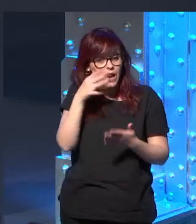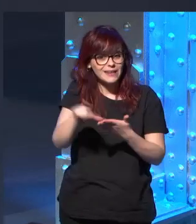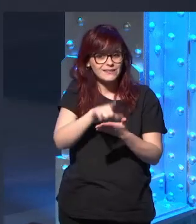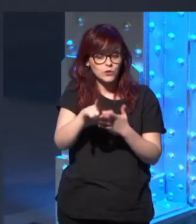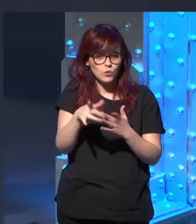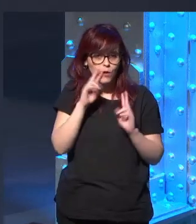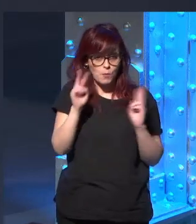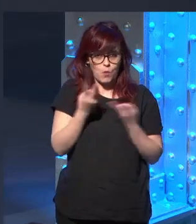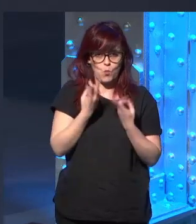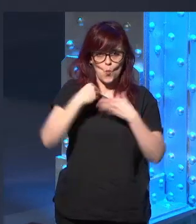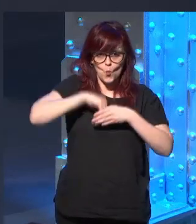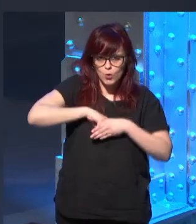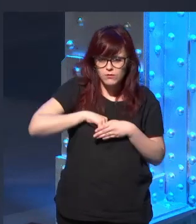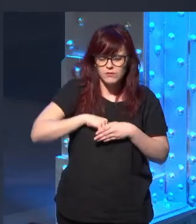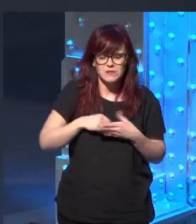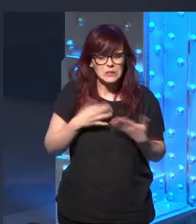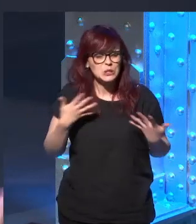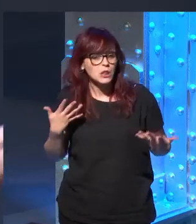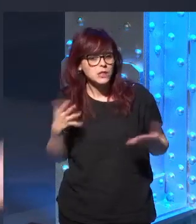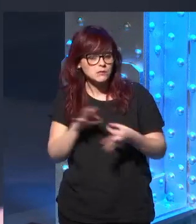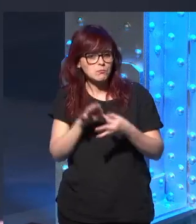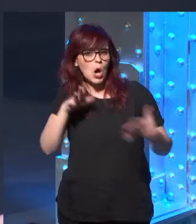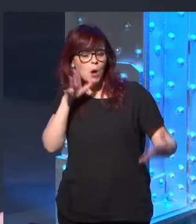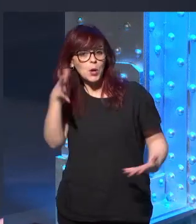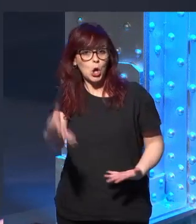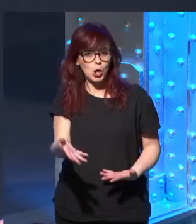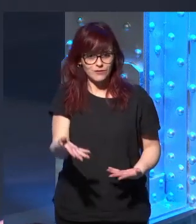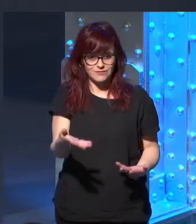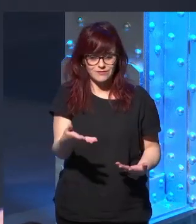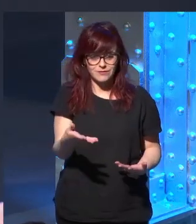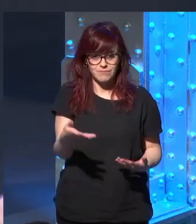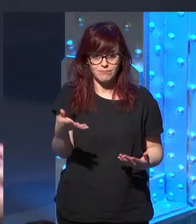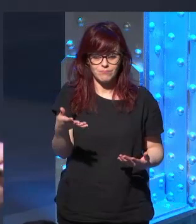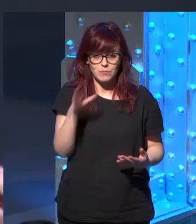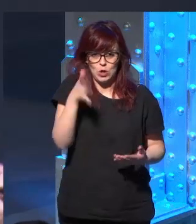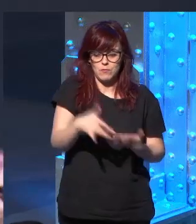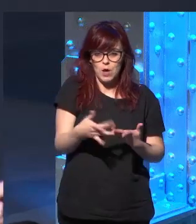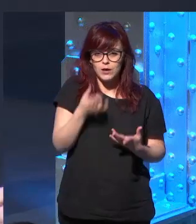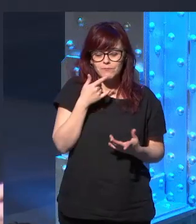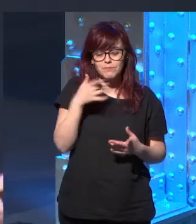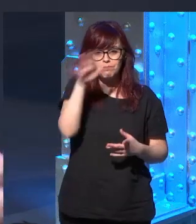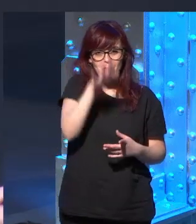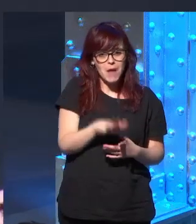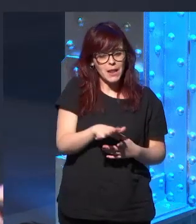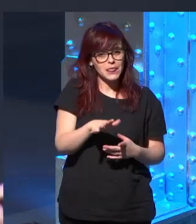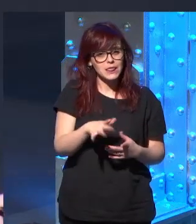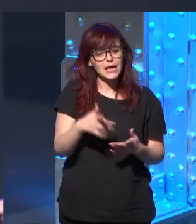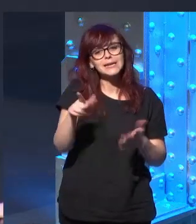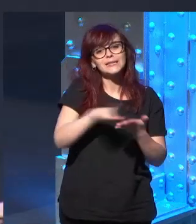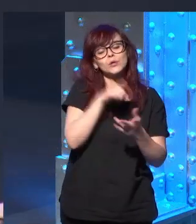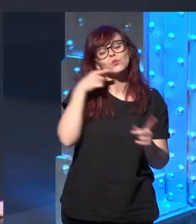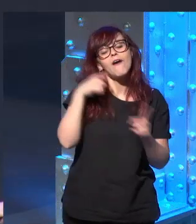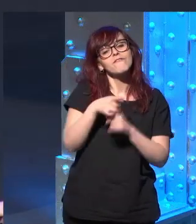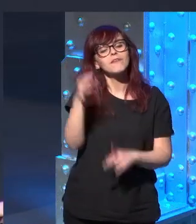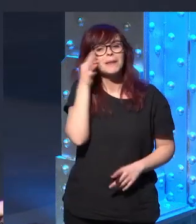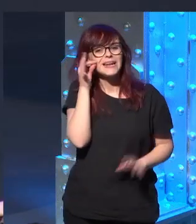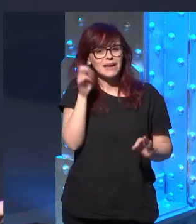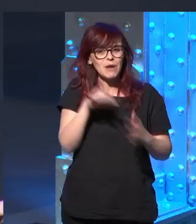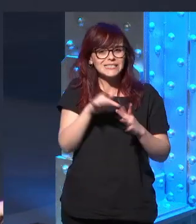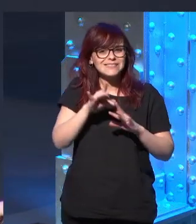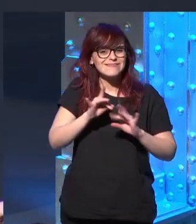literatura introspectiva, sí, o intimista, ¿no? Uh-huh. Sí. ¿Por qué se lo relaciona con ese intimismo, bueno, con ese intimismo o con... Uh-huh. Con